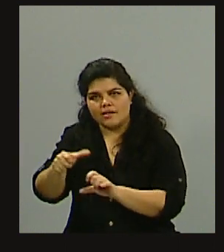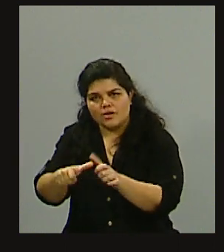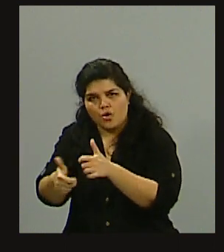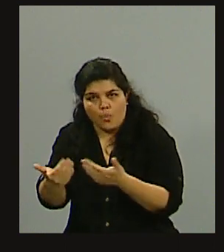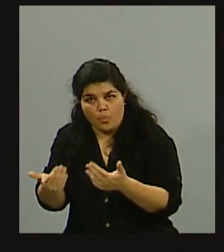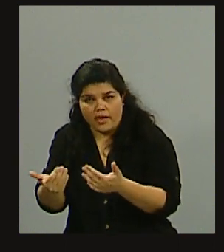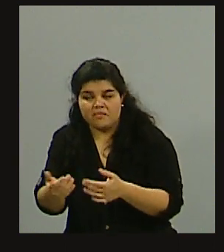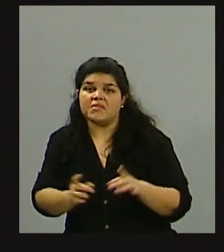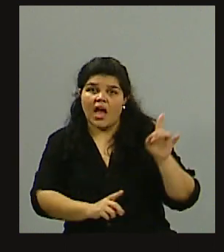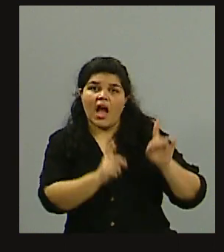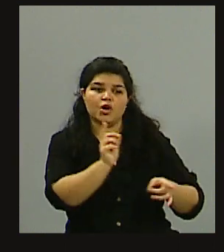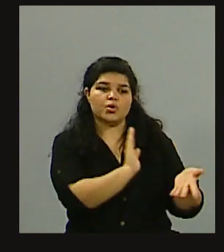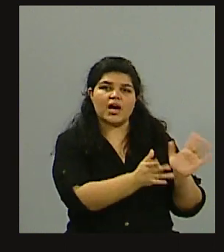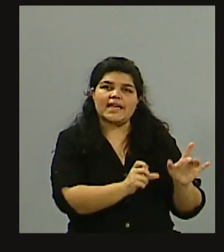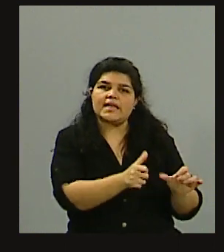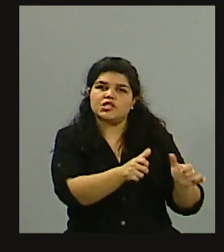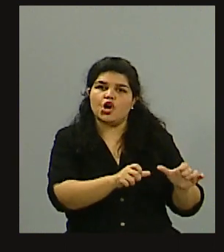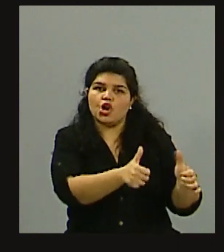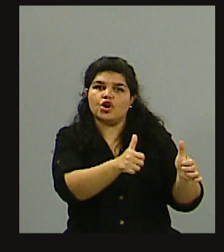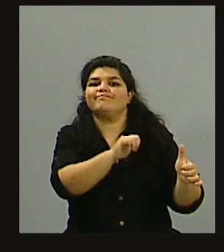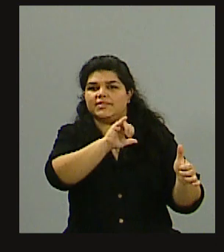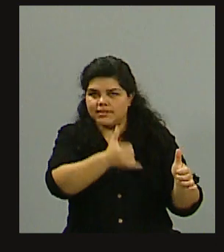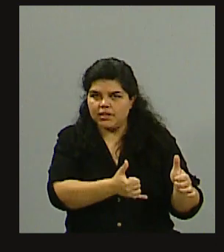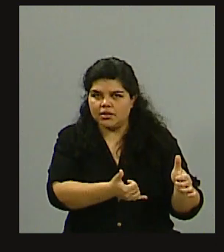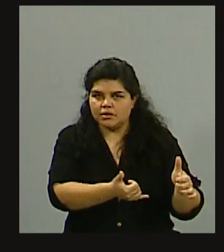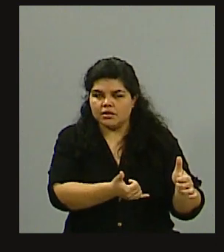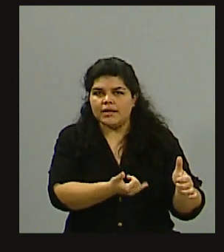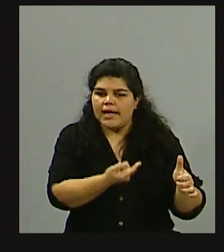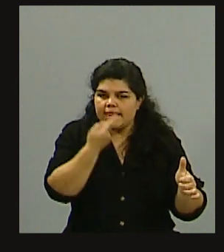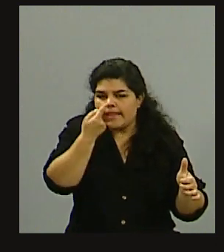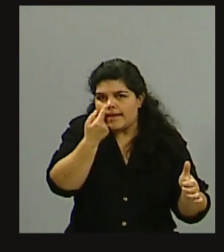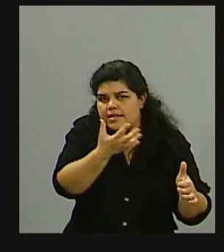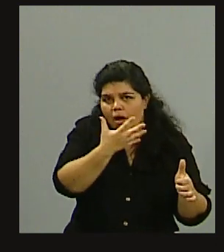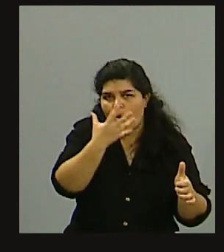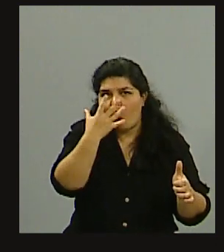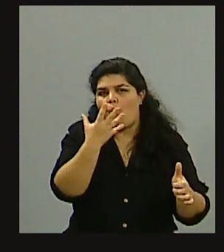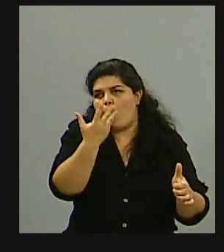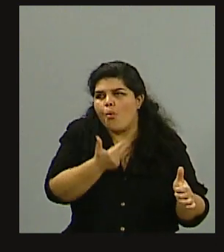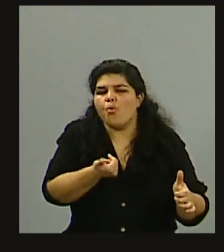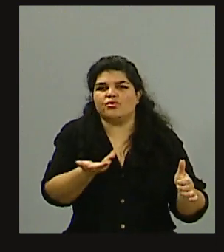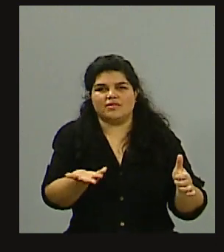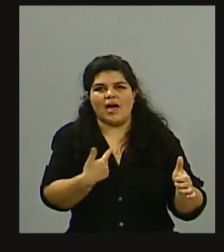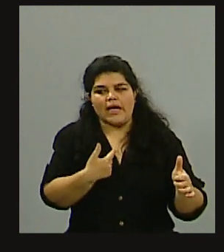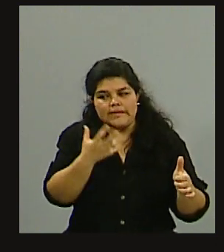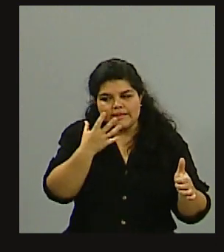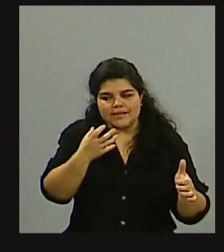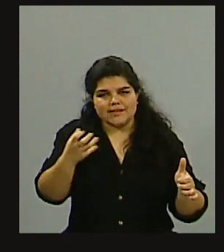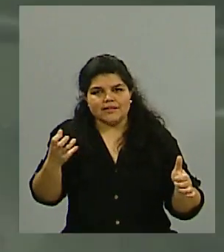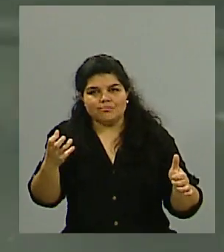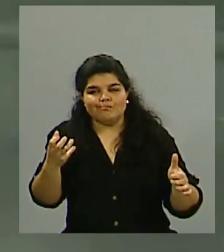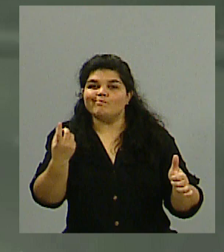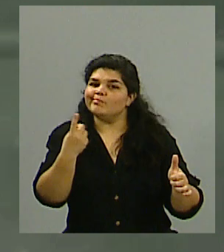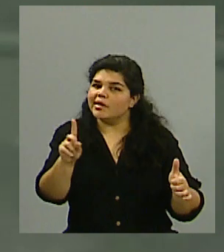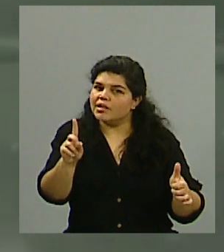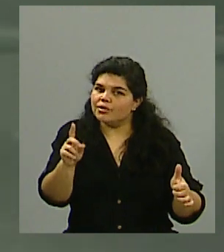bueno, tenemos que tener la matrícula profesional porque obviamente la biología animal y humana y la anatomía es totalmente distinta. Claro.